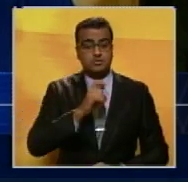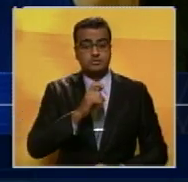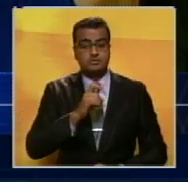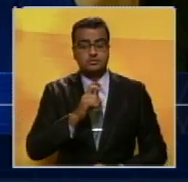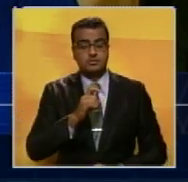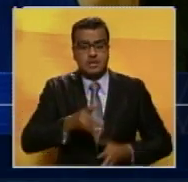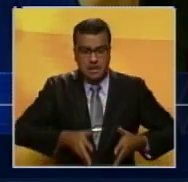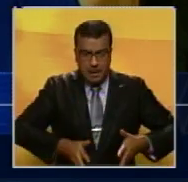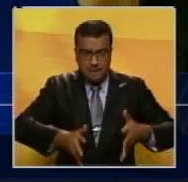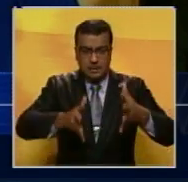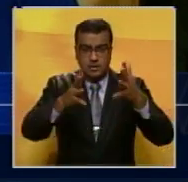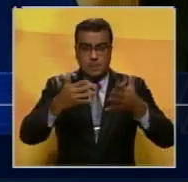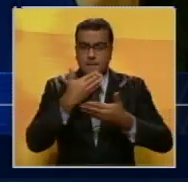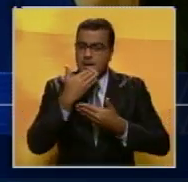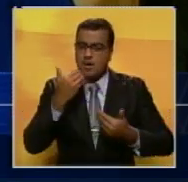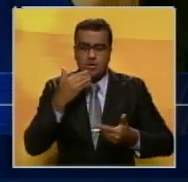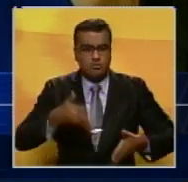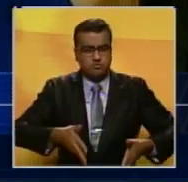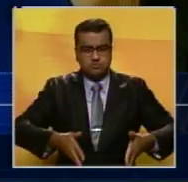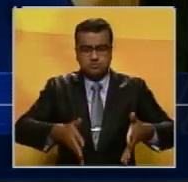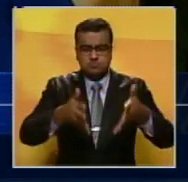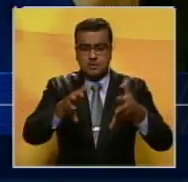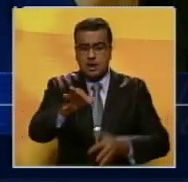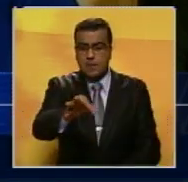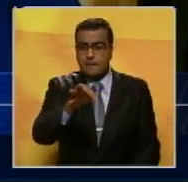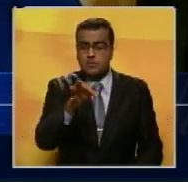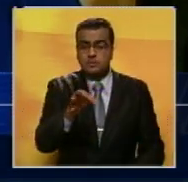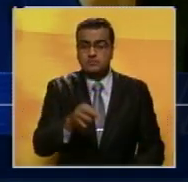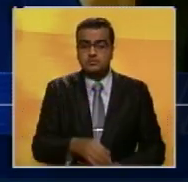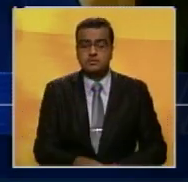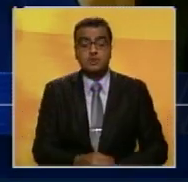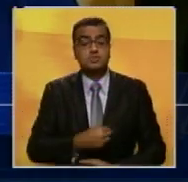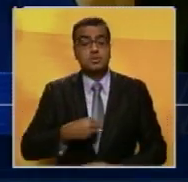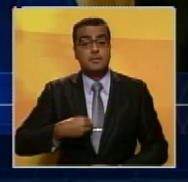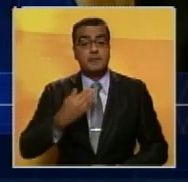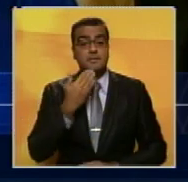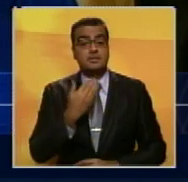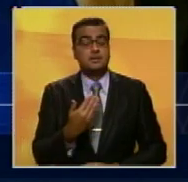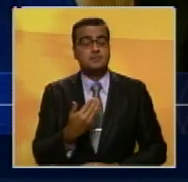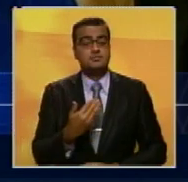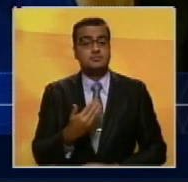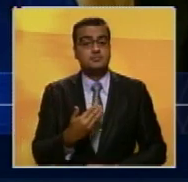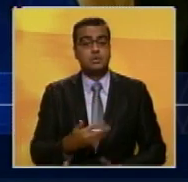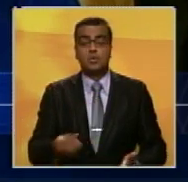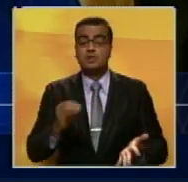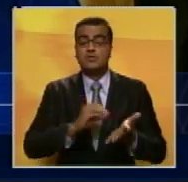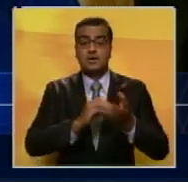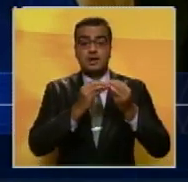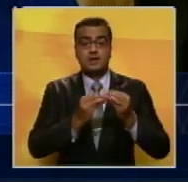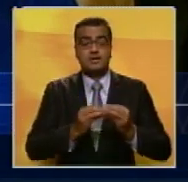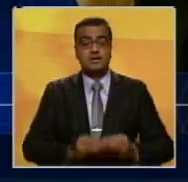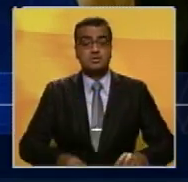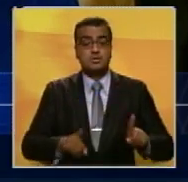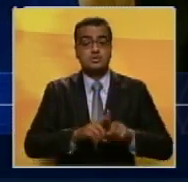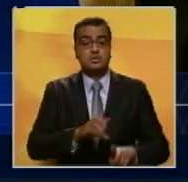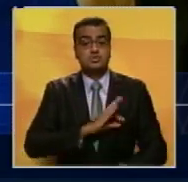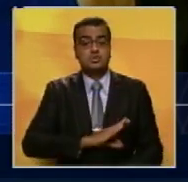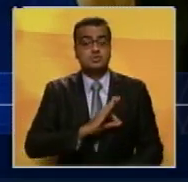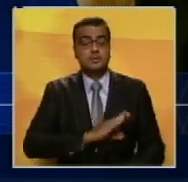es el camino, es la opción que nos va a permitir recomponer la situación